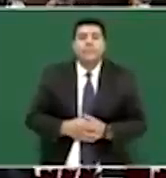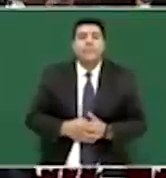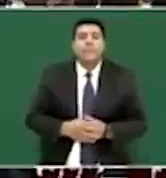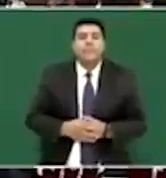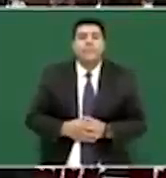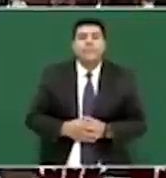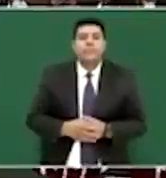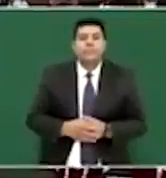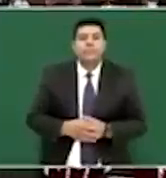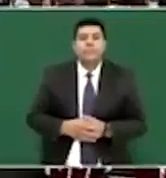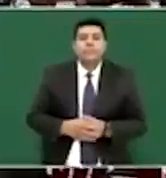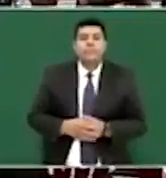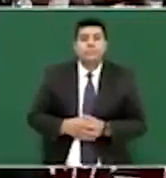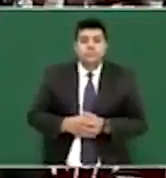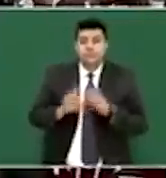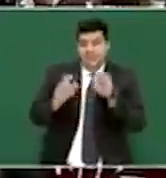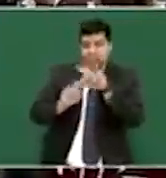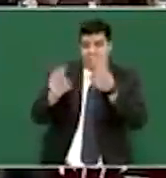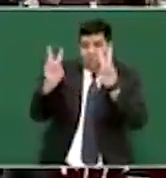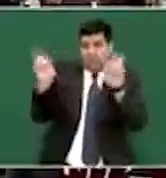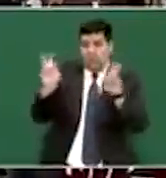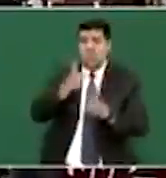Sobre el tema.